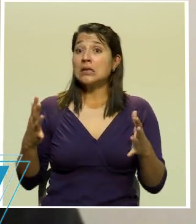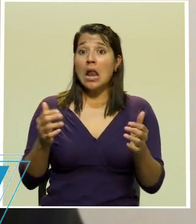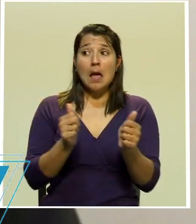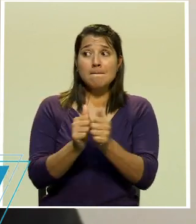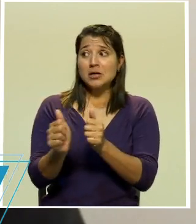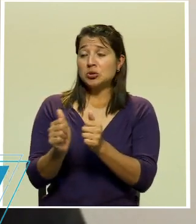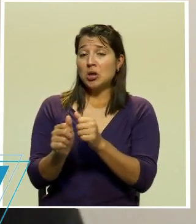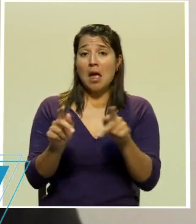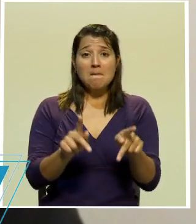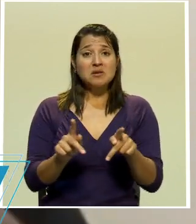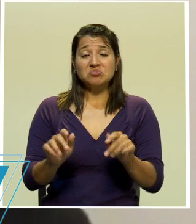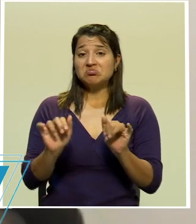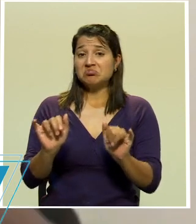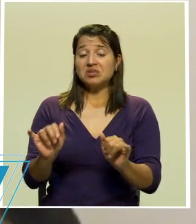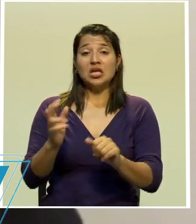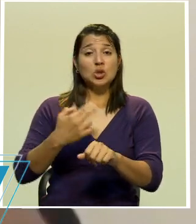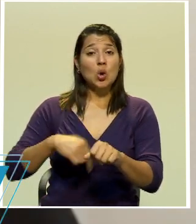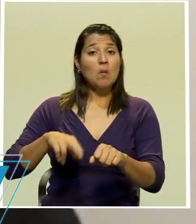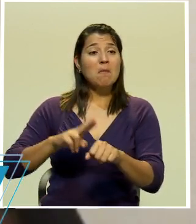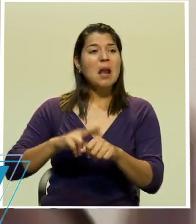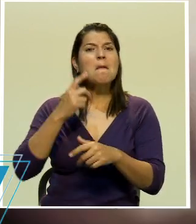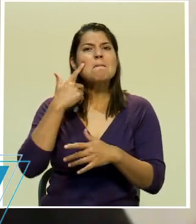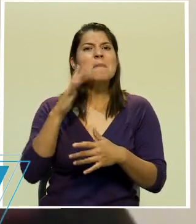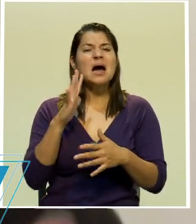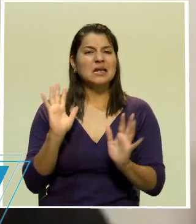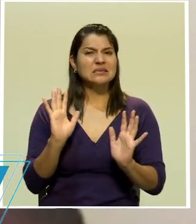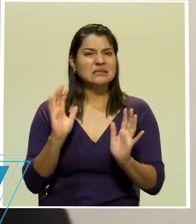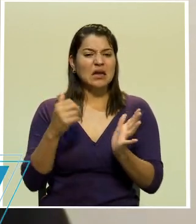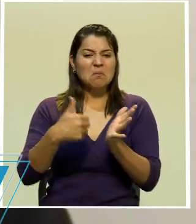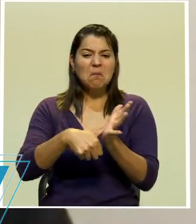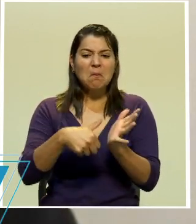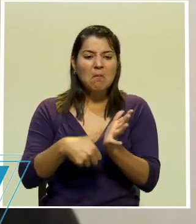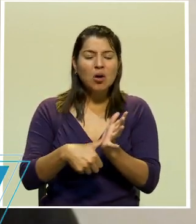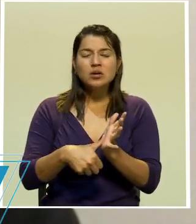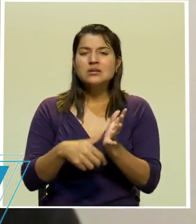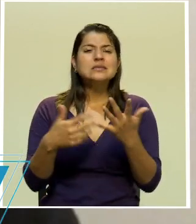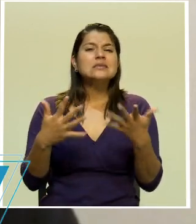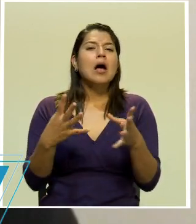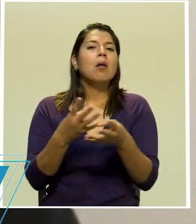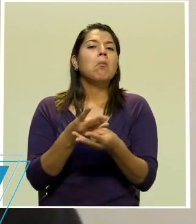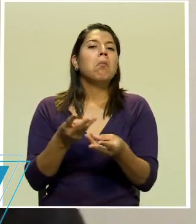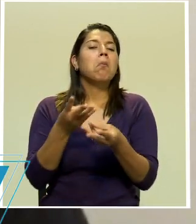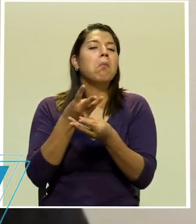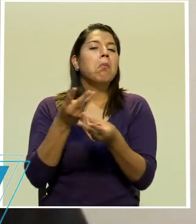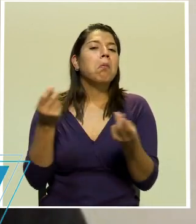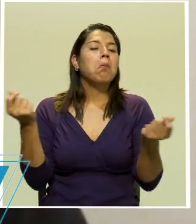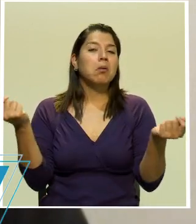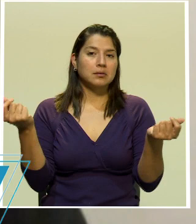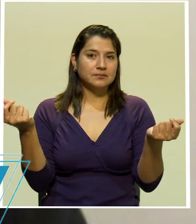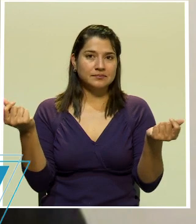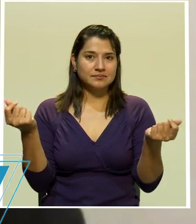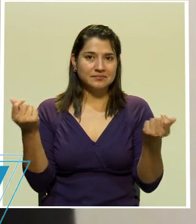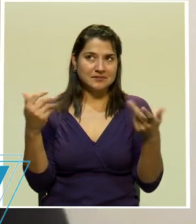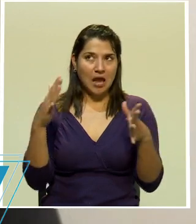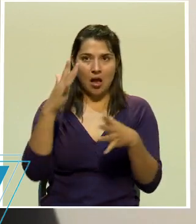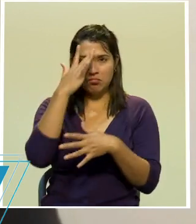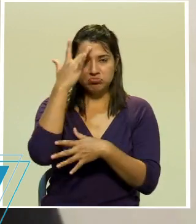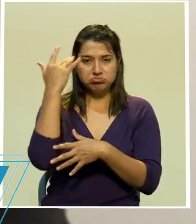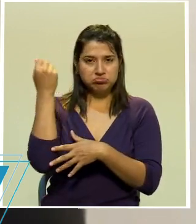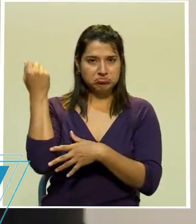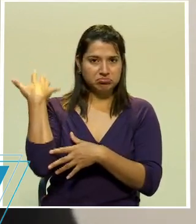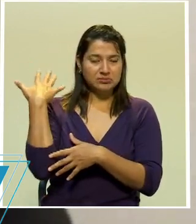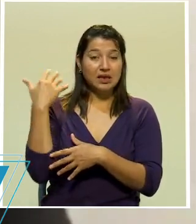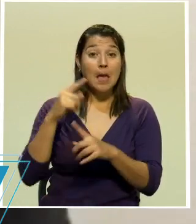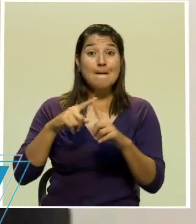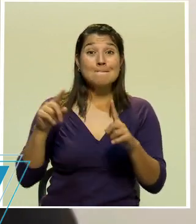normalidad y ya parece que el ambiente electoral está empezando a pasar un poco más al fondo, a pesar de que en Washington,